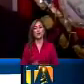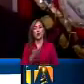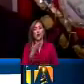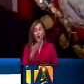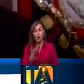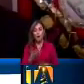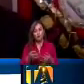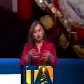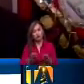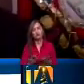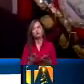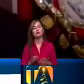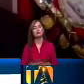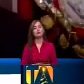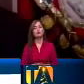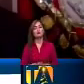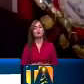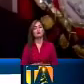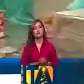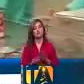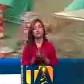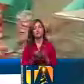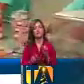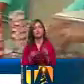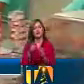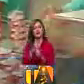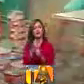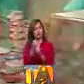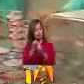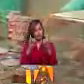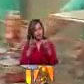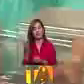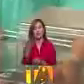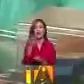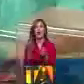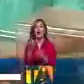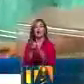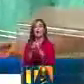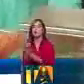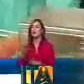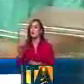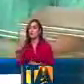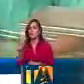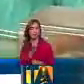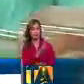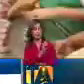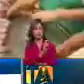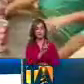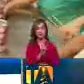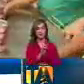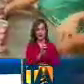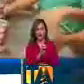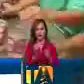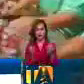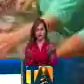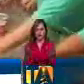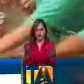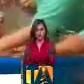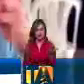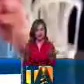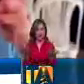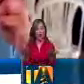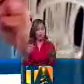formalizar a los informales. Si comparamos todo el 2021 con el 2020, rápidamente se puede observar una